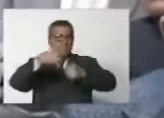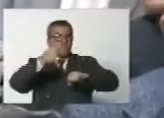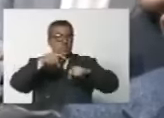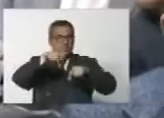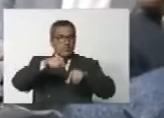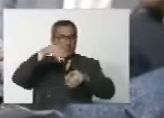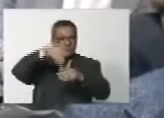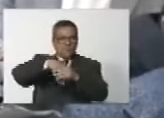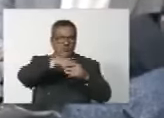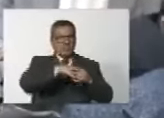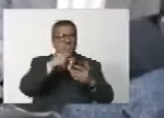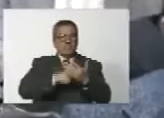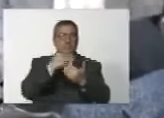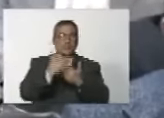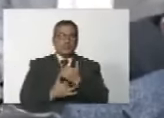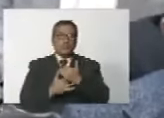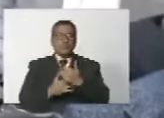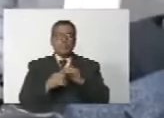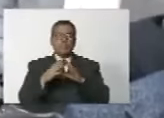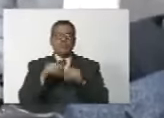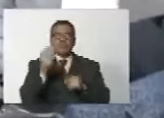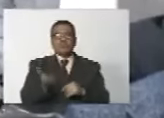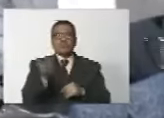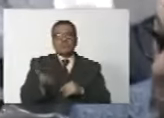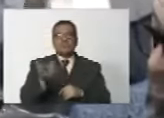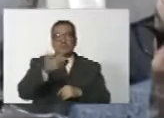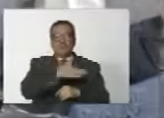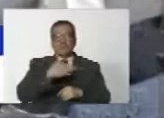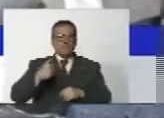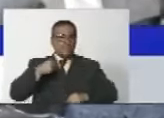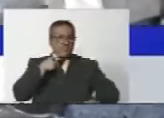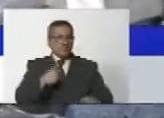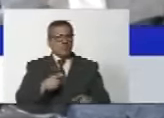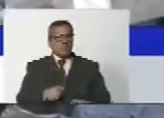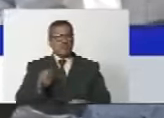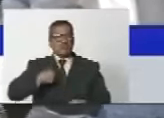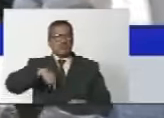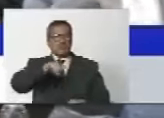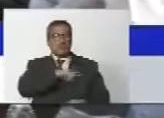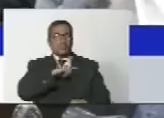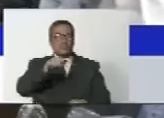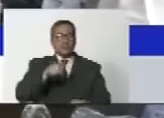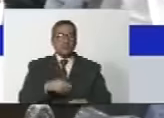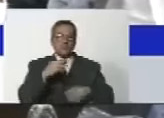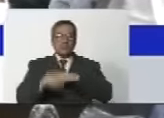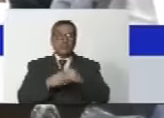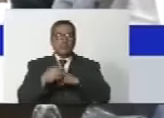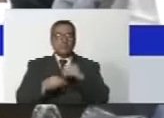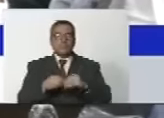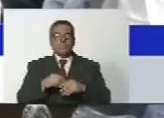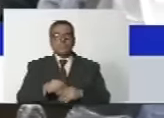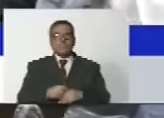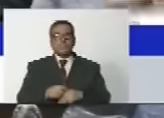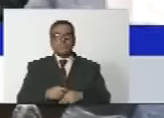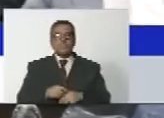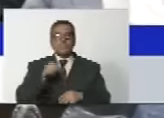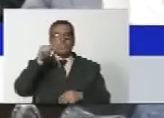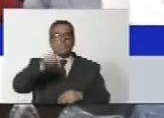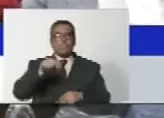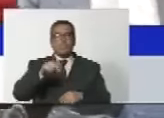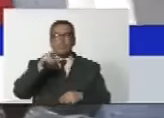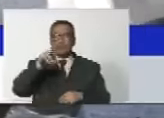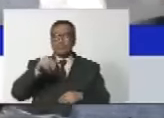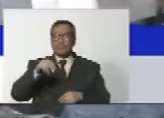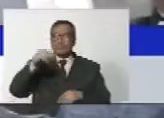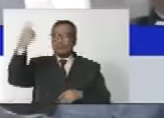comunales, los proyectos que son fundamentales, que queremos desde nuestra comunidad ejecutar, realizar. Y esto no nos